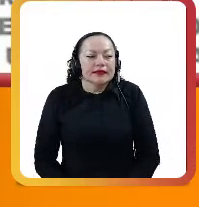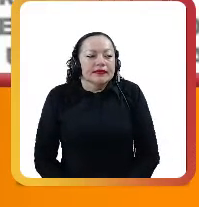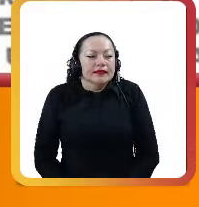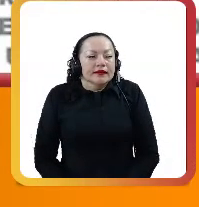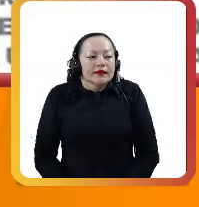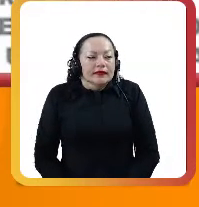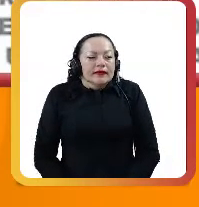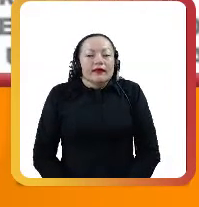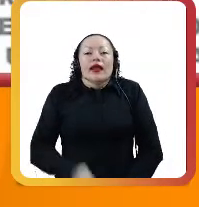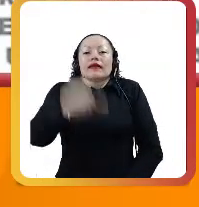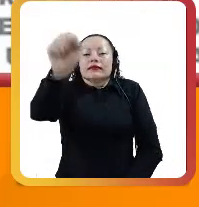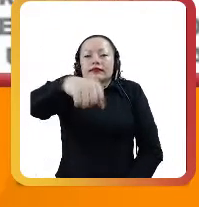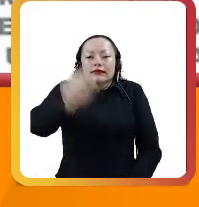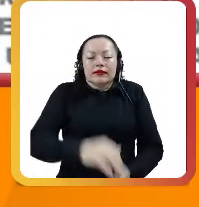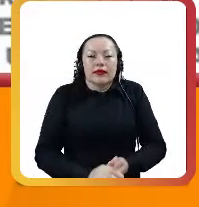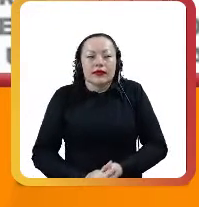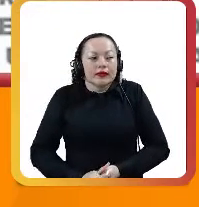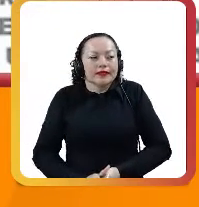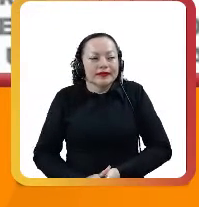Sí, dice,